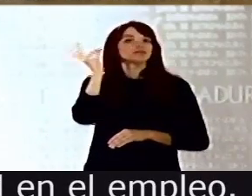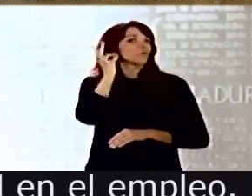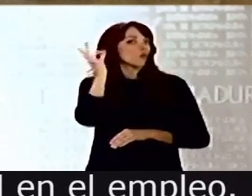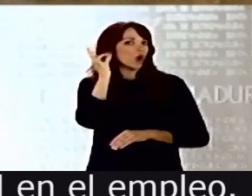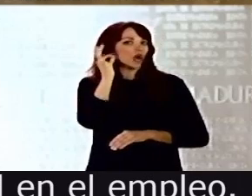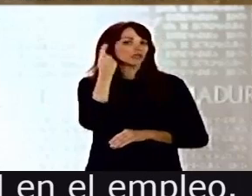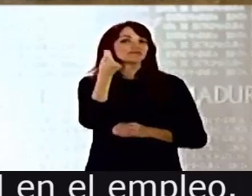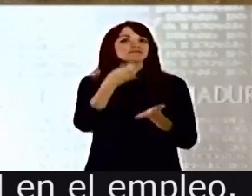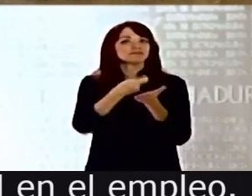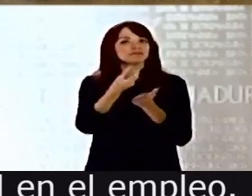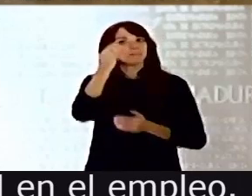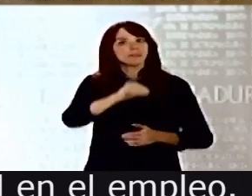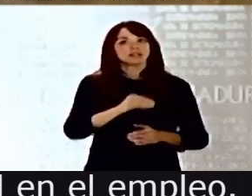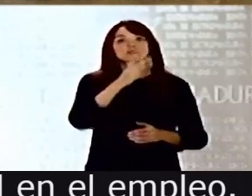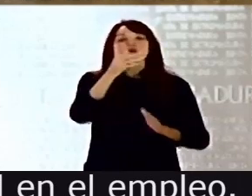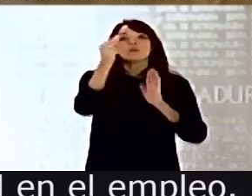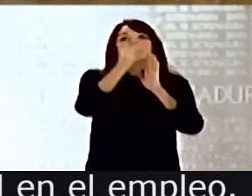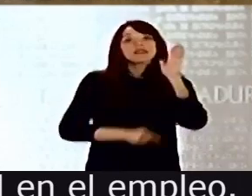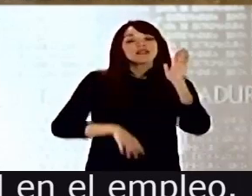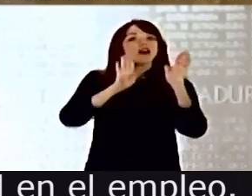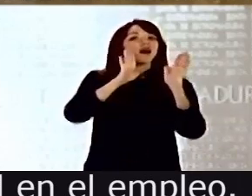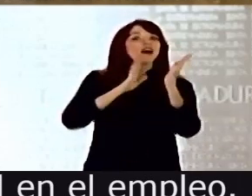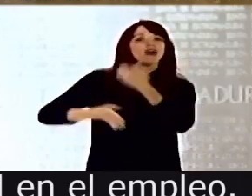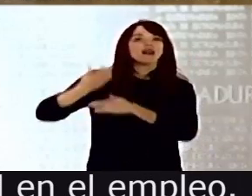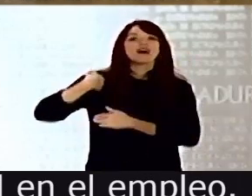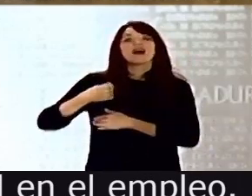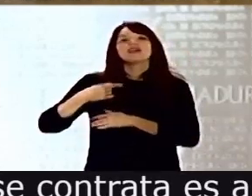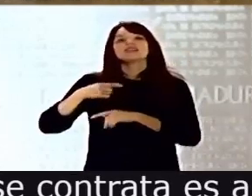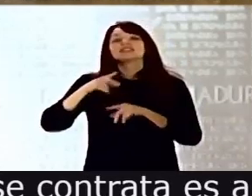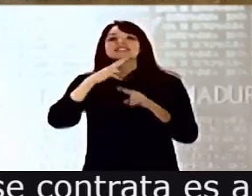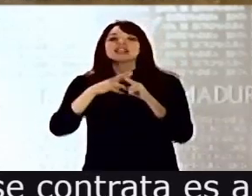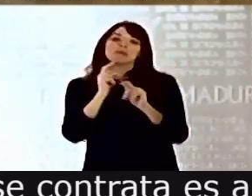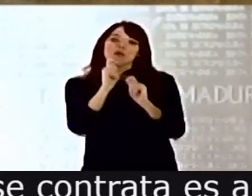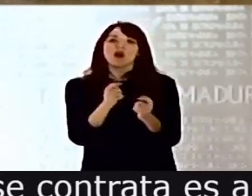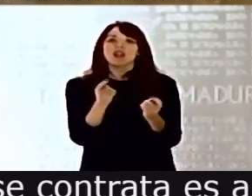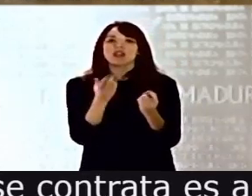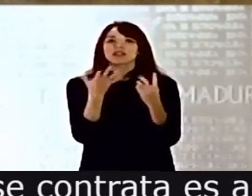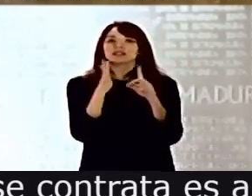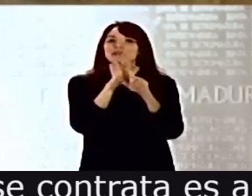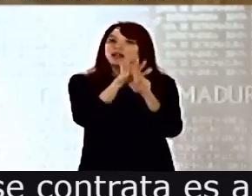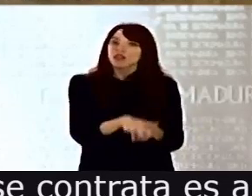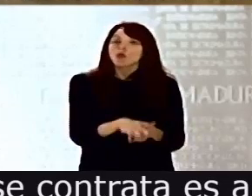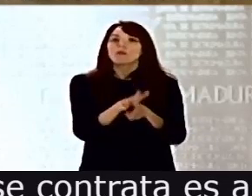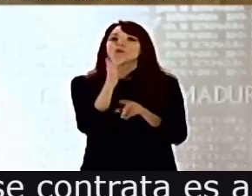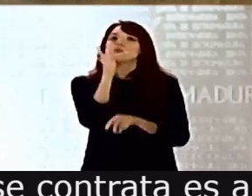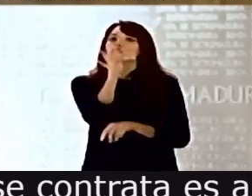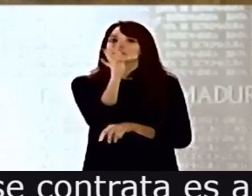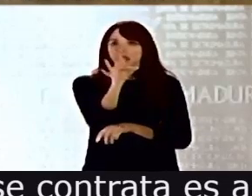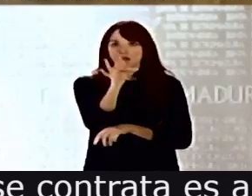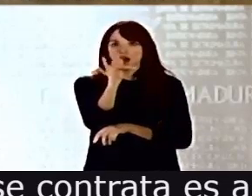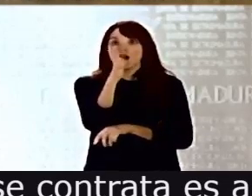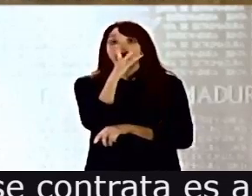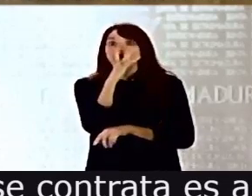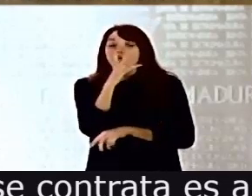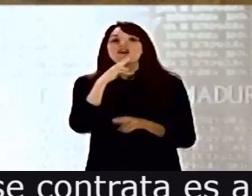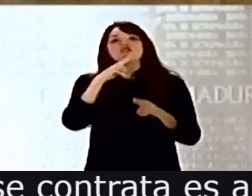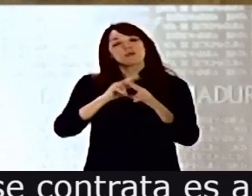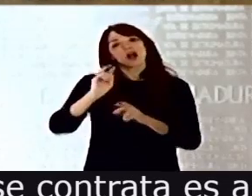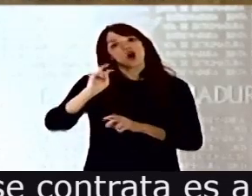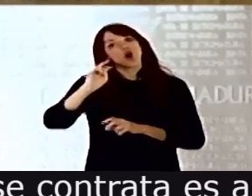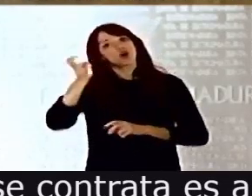mujer. Medidas que históricamente las hemos denominado de discriminación positiva y que se llaman oficialmente, o mejor